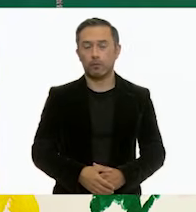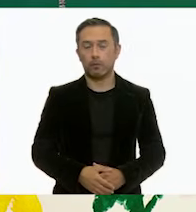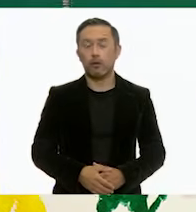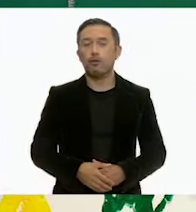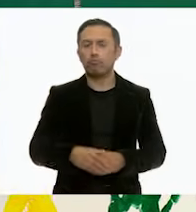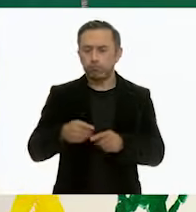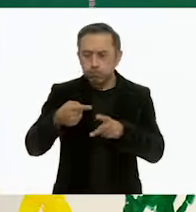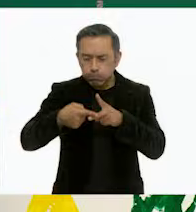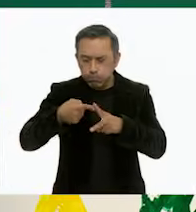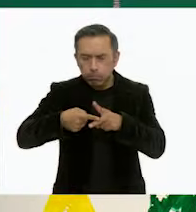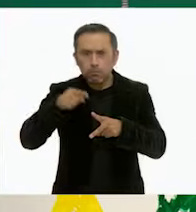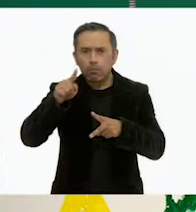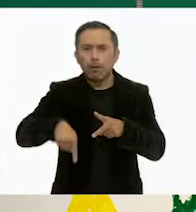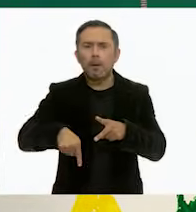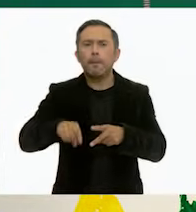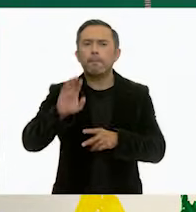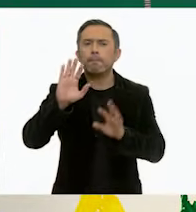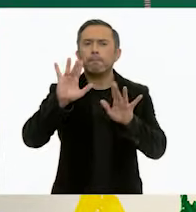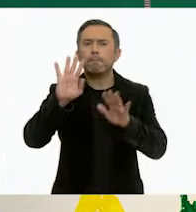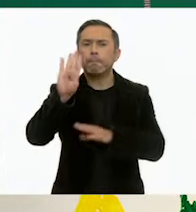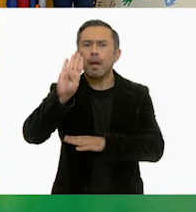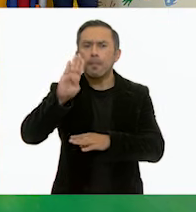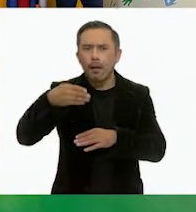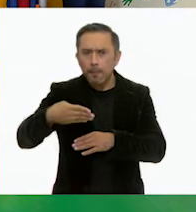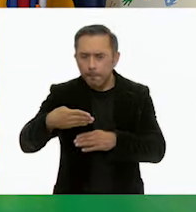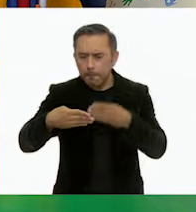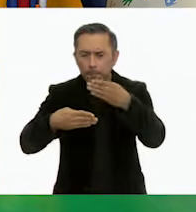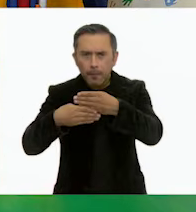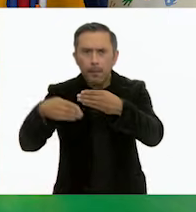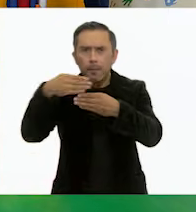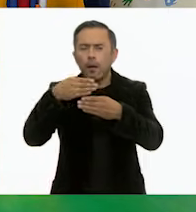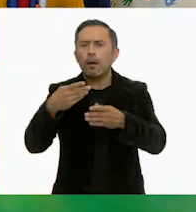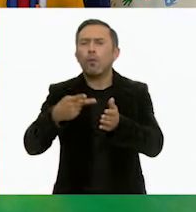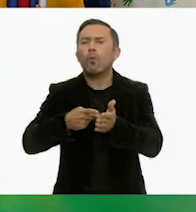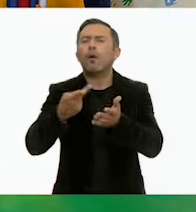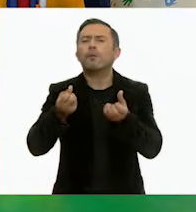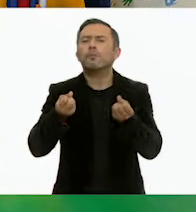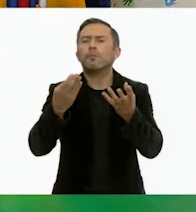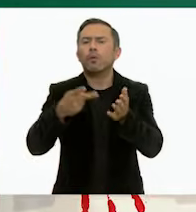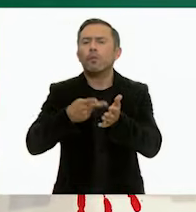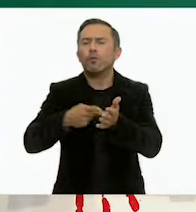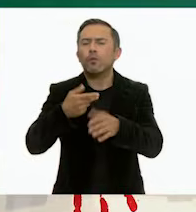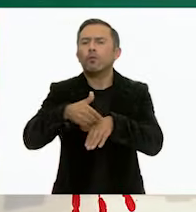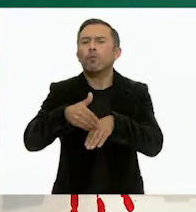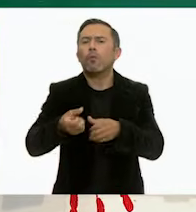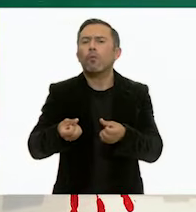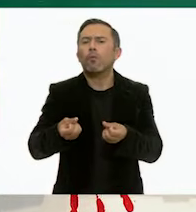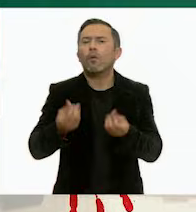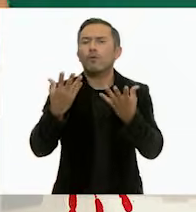mide, ¿cuántas palmas, Alexia? Tres. Tres palmas.